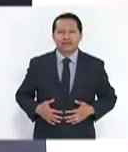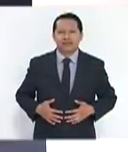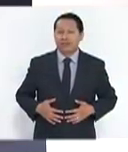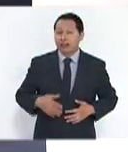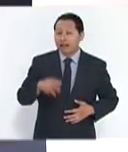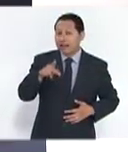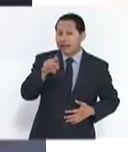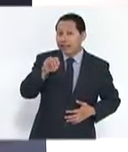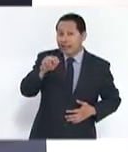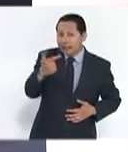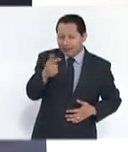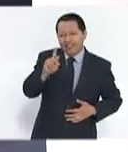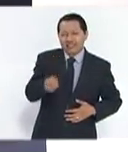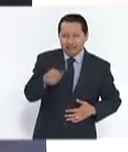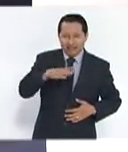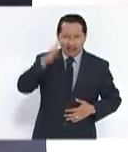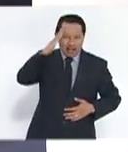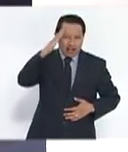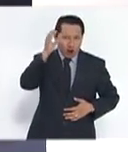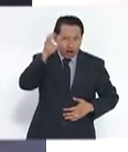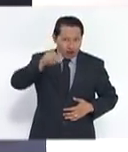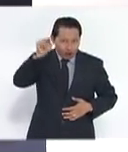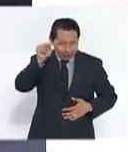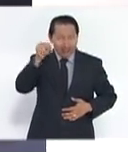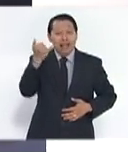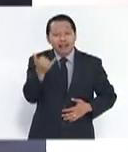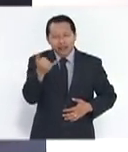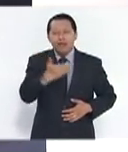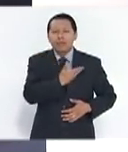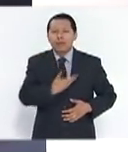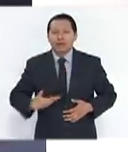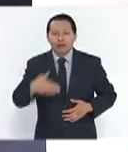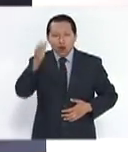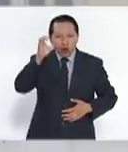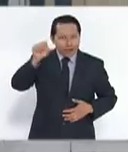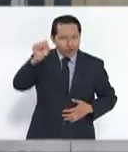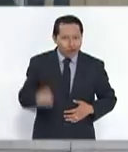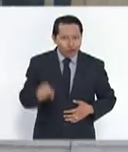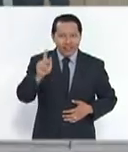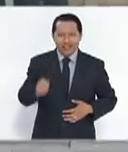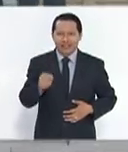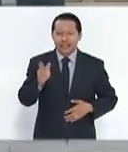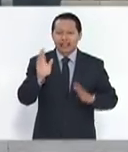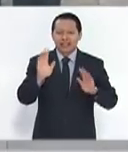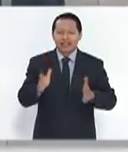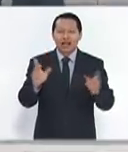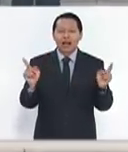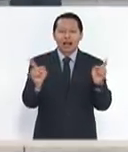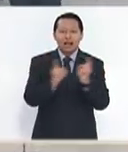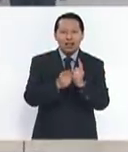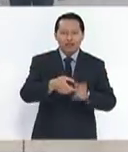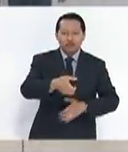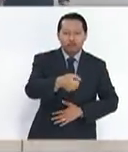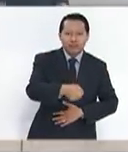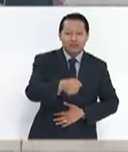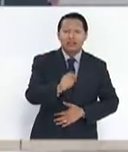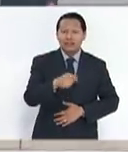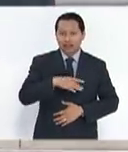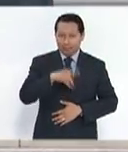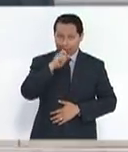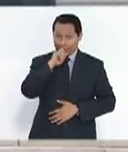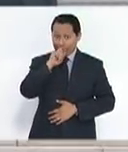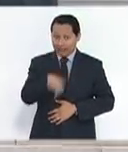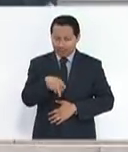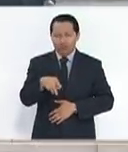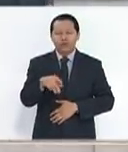Kim Jong-un, líder de Corea del Norte, y Moon Jae-in, presidente de Corea del Sur, se dieron la mano en la línea de la frontera entre ambos países